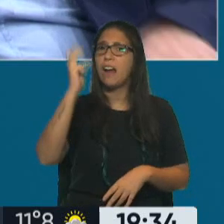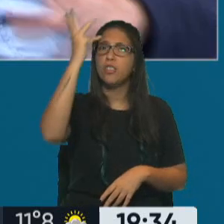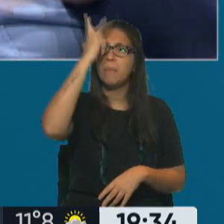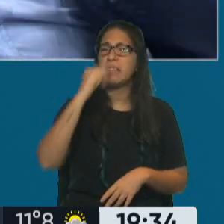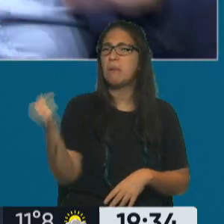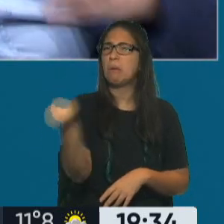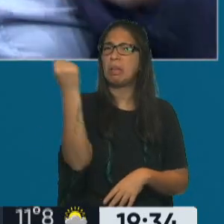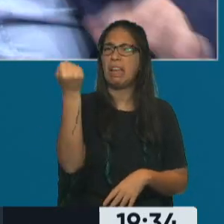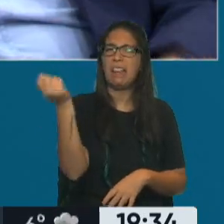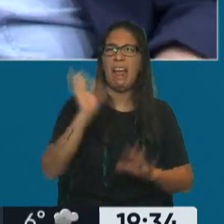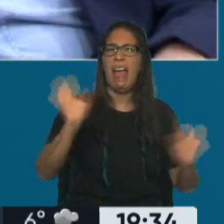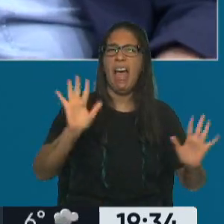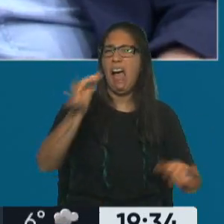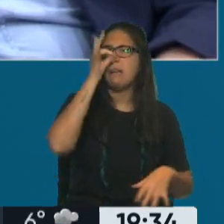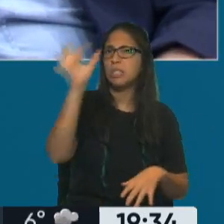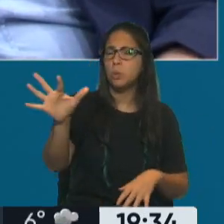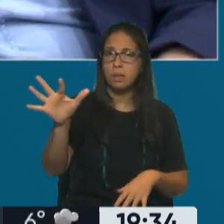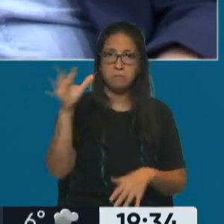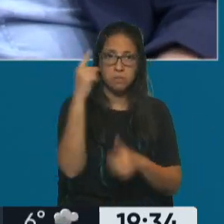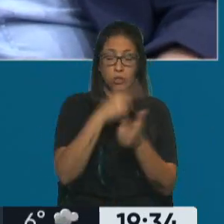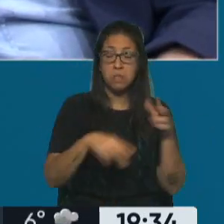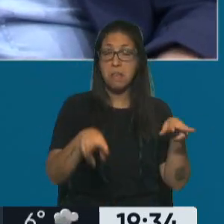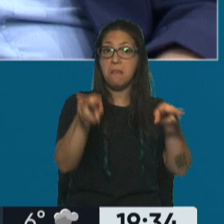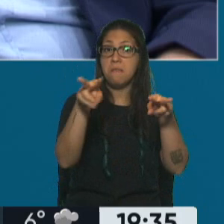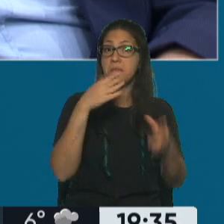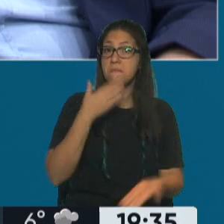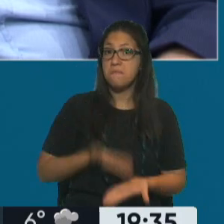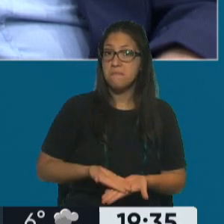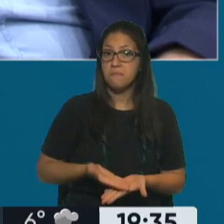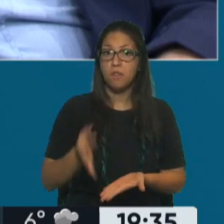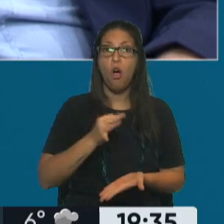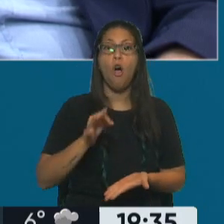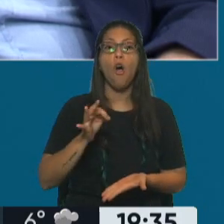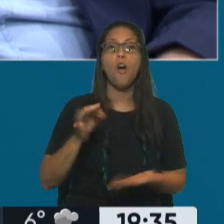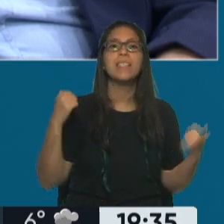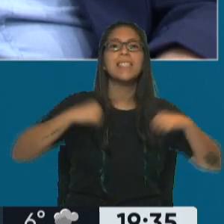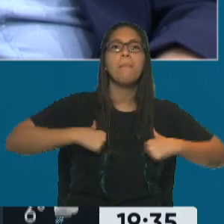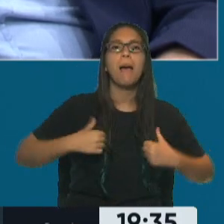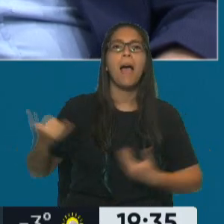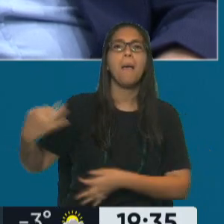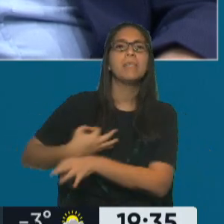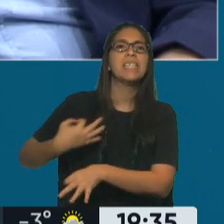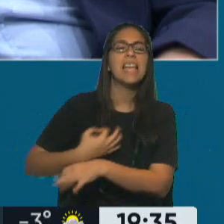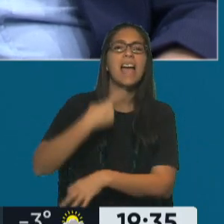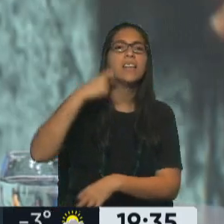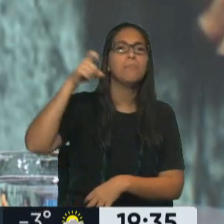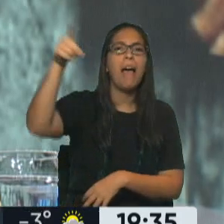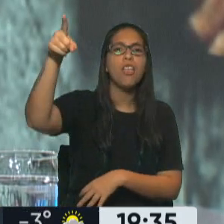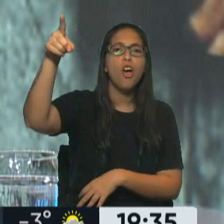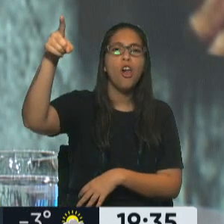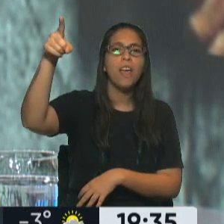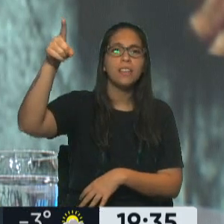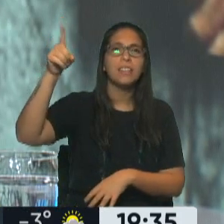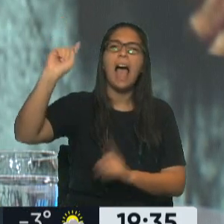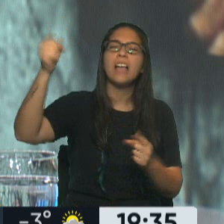Martín digamos muchas cosas que vimos que son Realmente asombrosas no de o que Samba me enseña que los españoles nunca